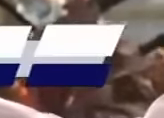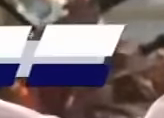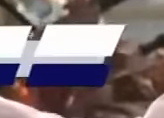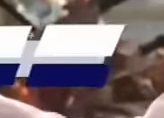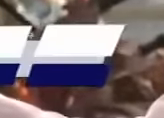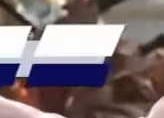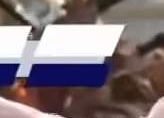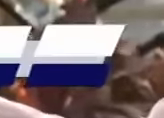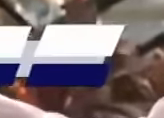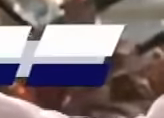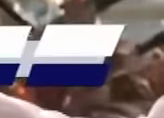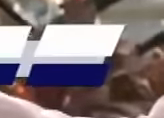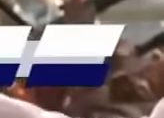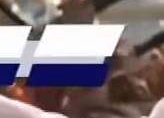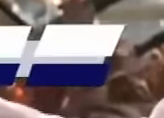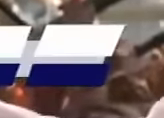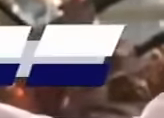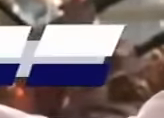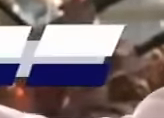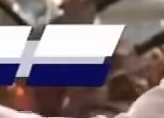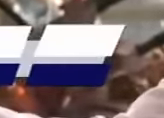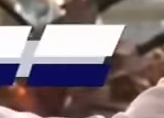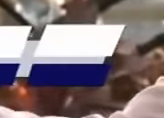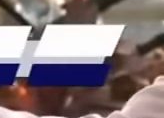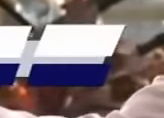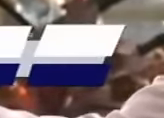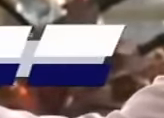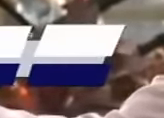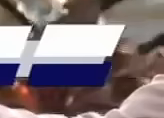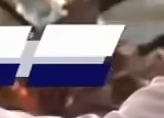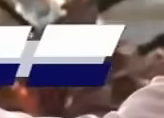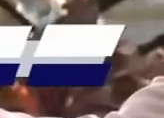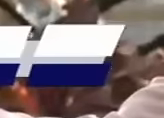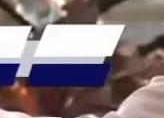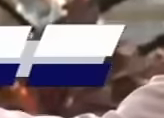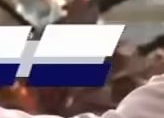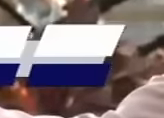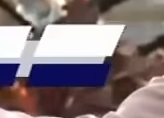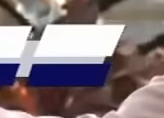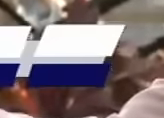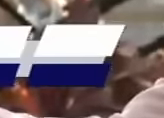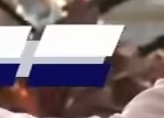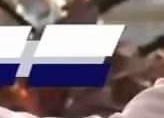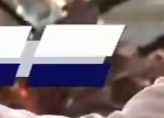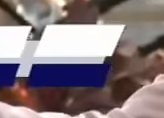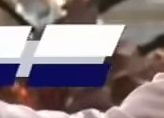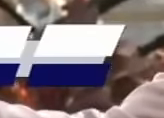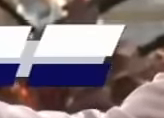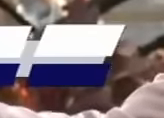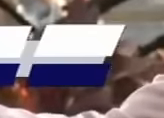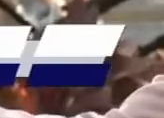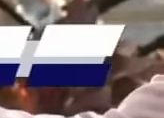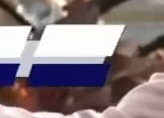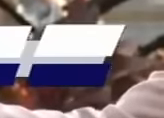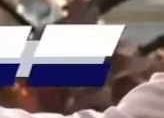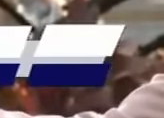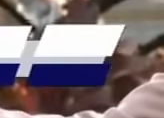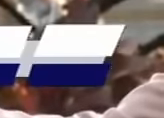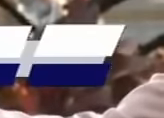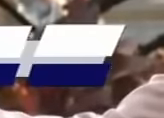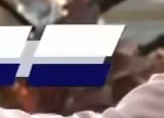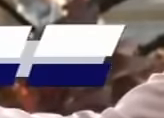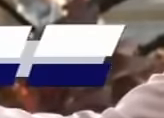hombre de la diplomacia que fue canciller del presidente Hugo Rafael Chávez Frías, ha tomado la decisión de cerrar la